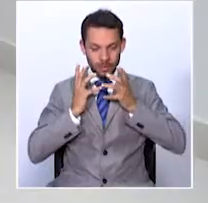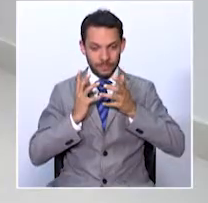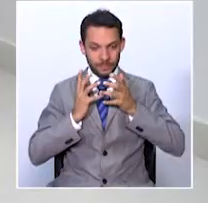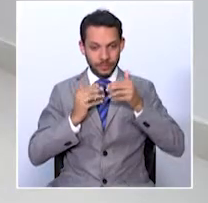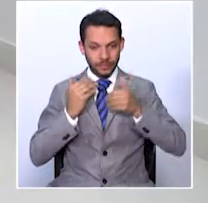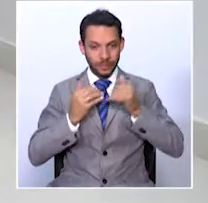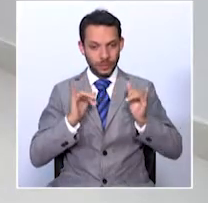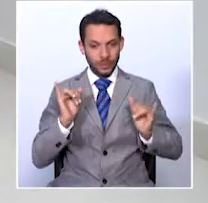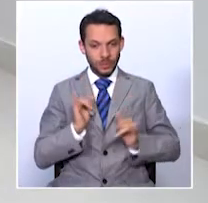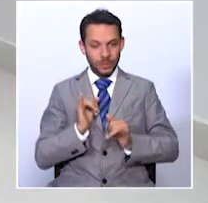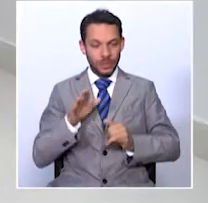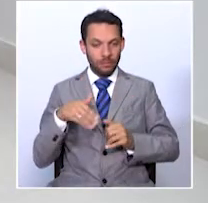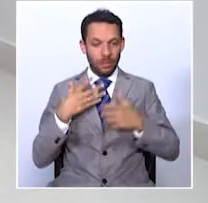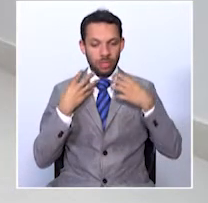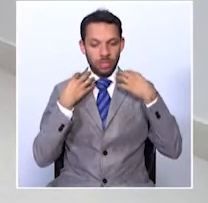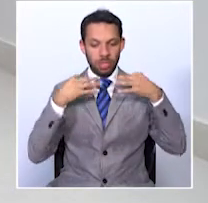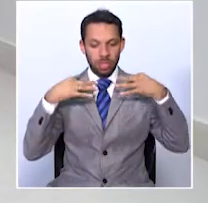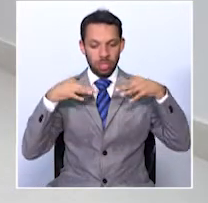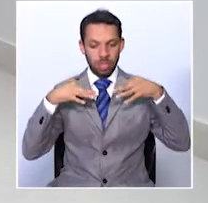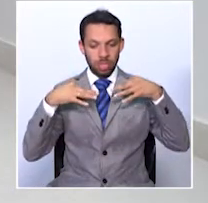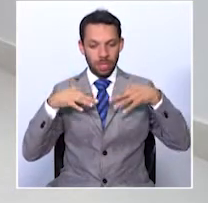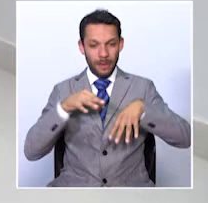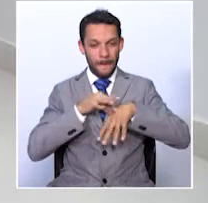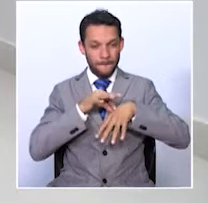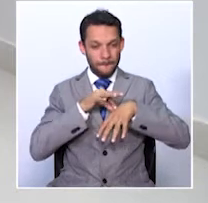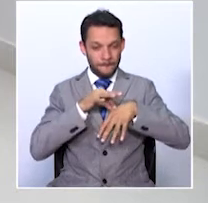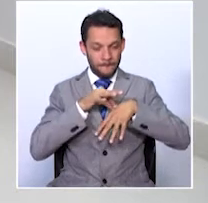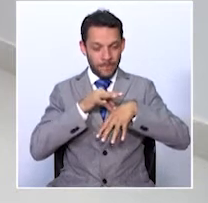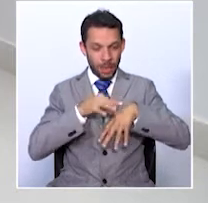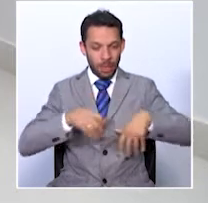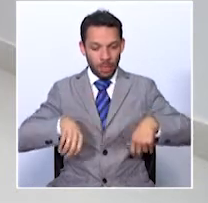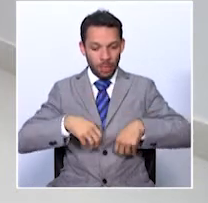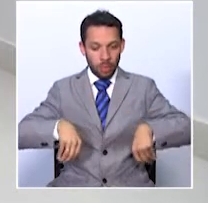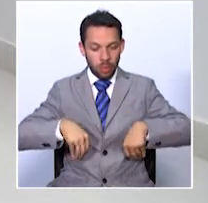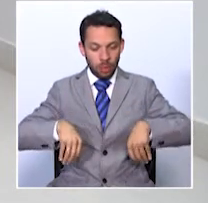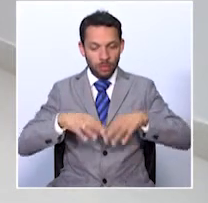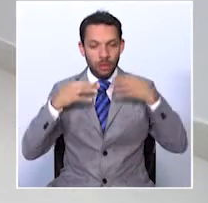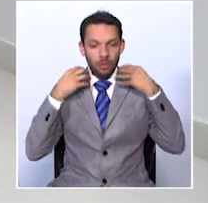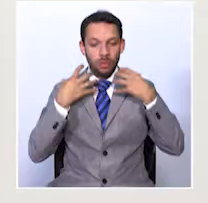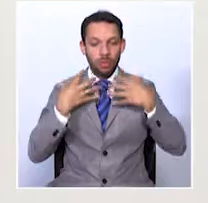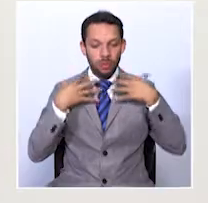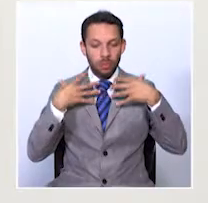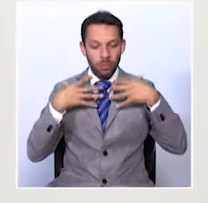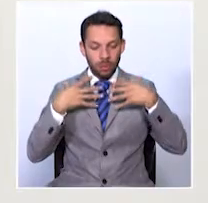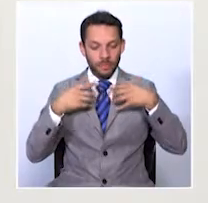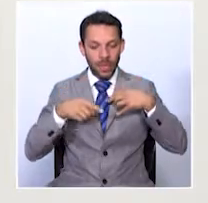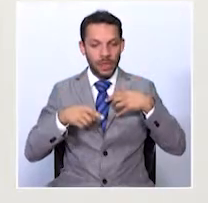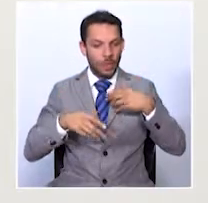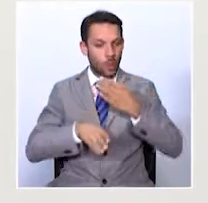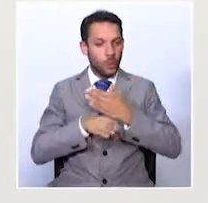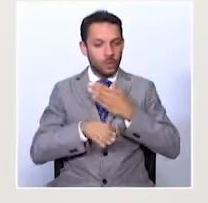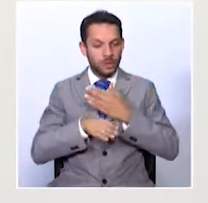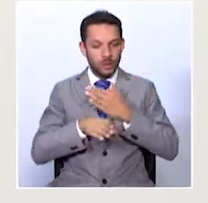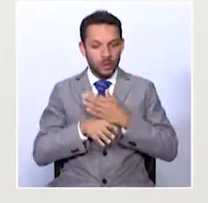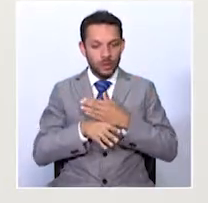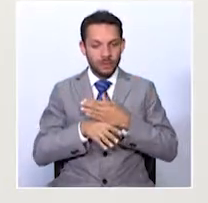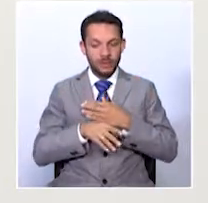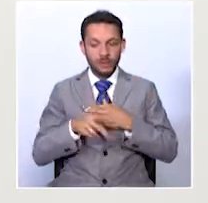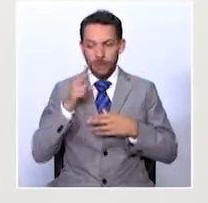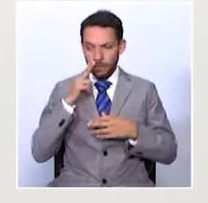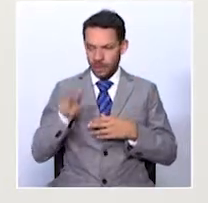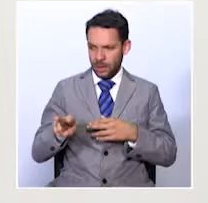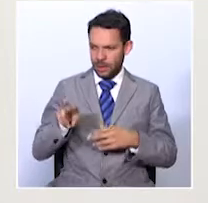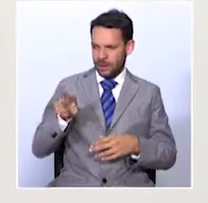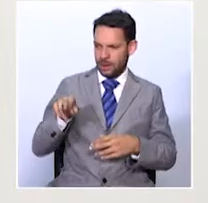de peso, entonces esa piel que se agrandó, esa piel no se reduce. Esa piel queda floja y el